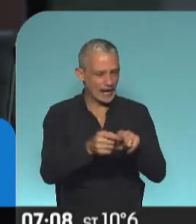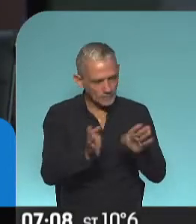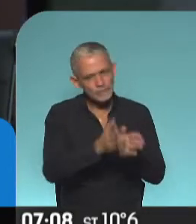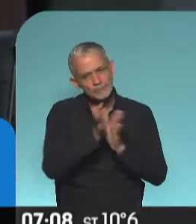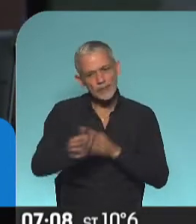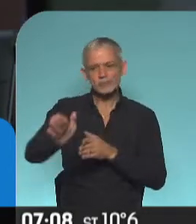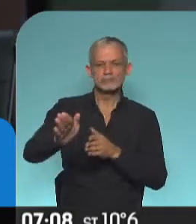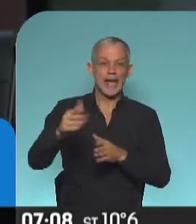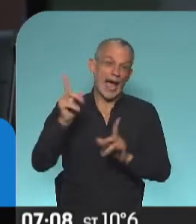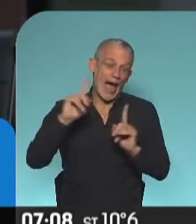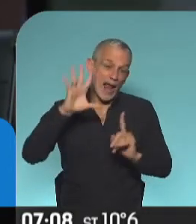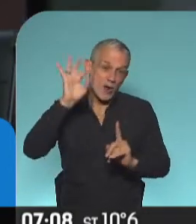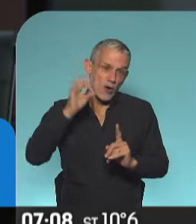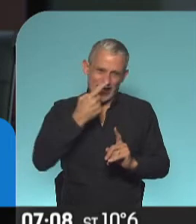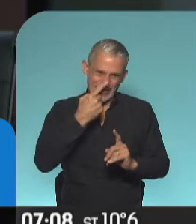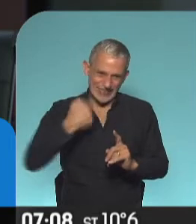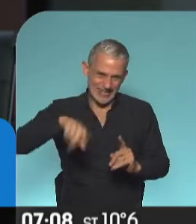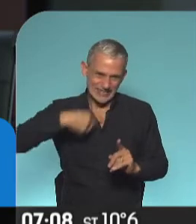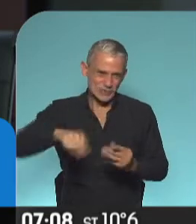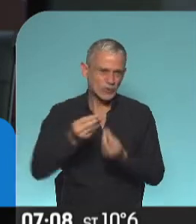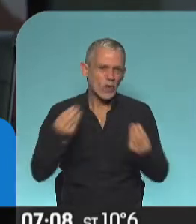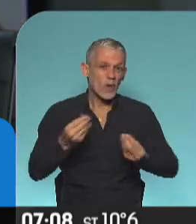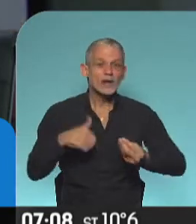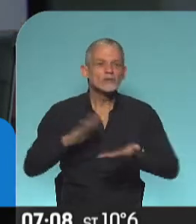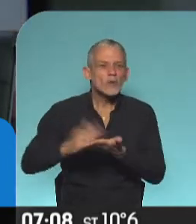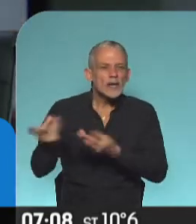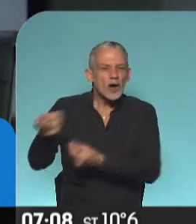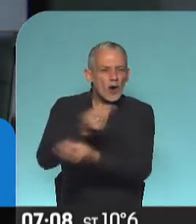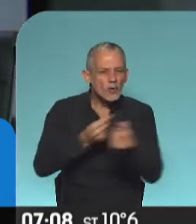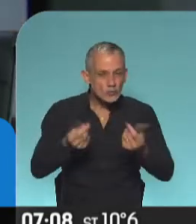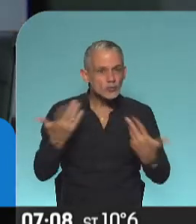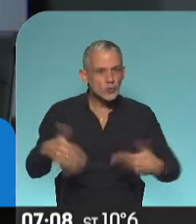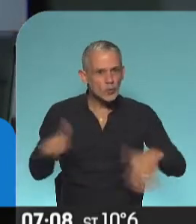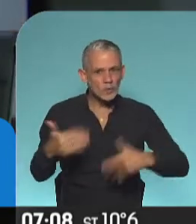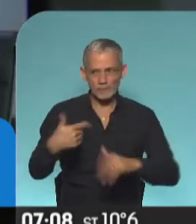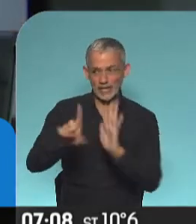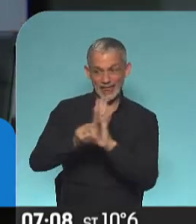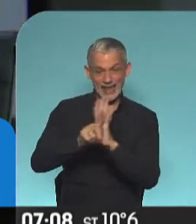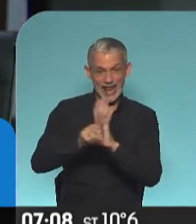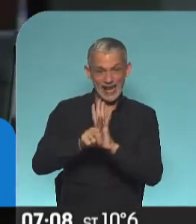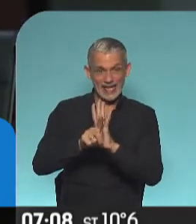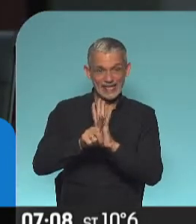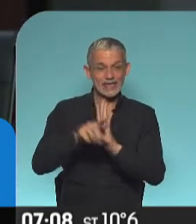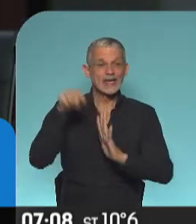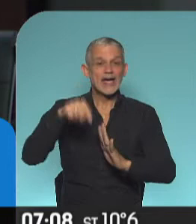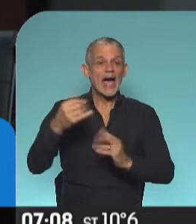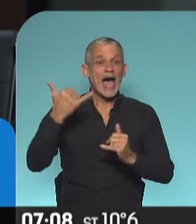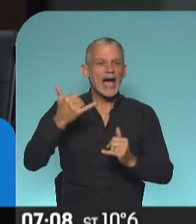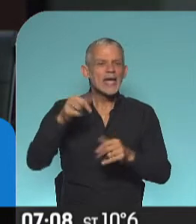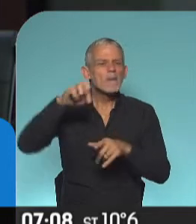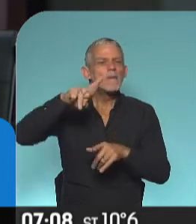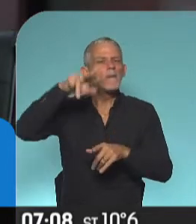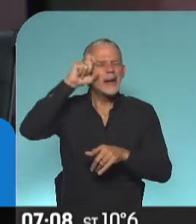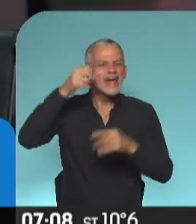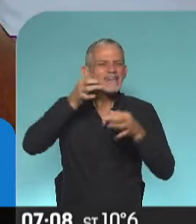haber algo que nos va a interesar a todos, porque tiene que ver con el consumo. Y como parte de esta ley hay un punto que se llama preventa